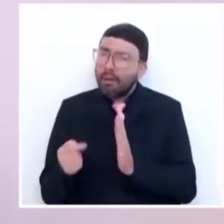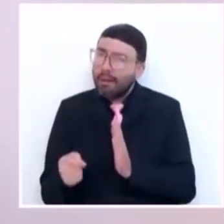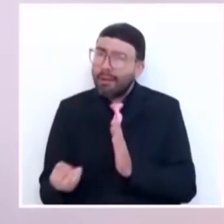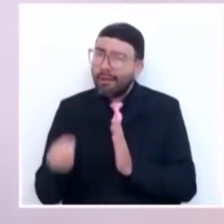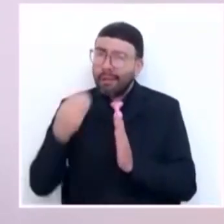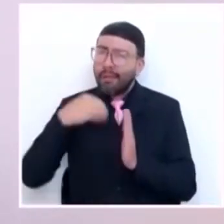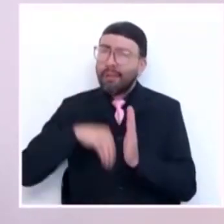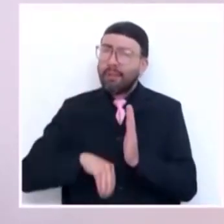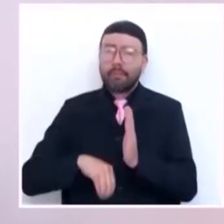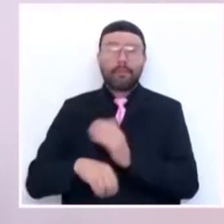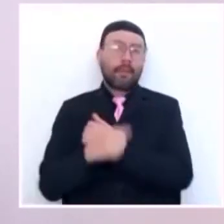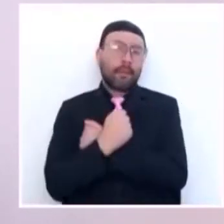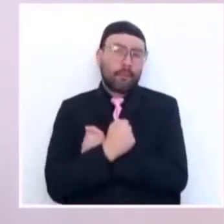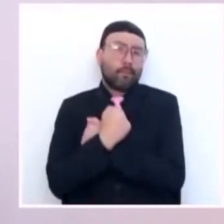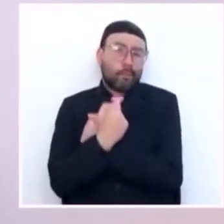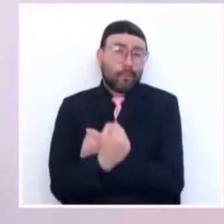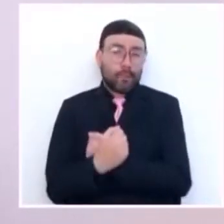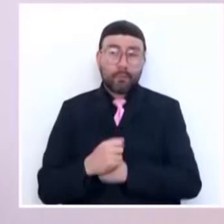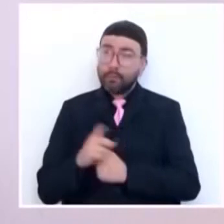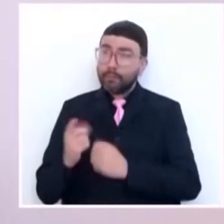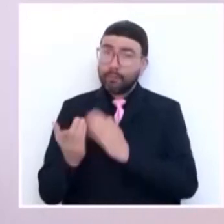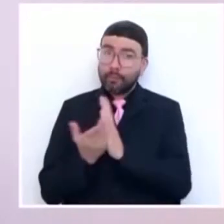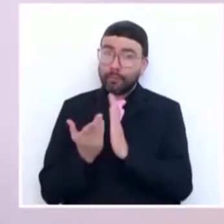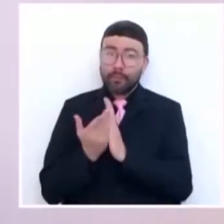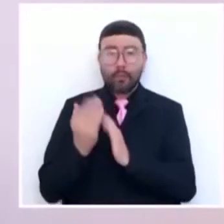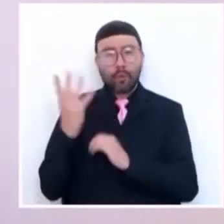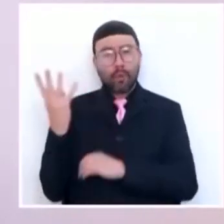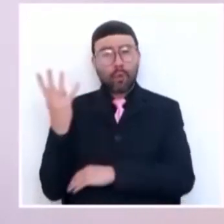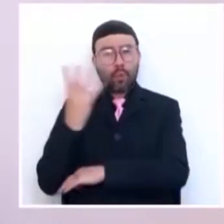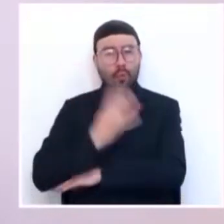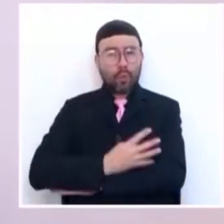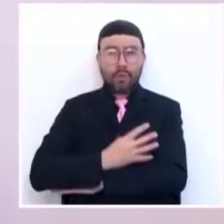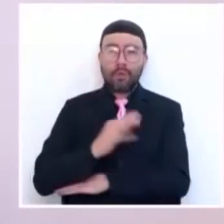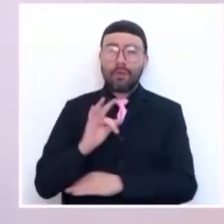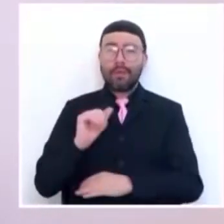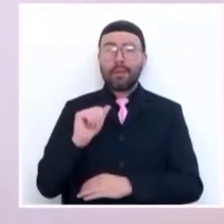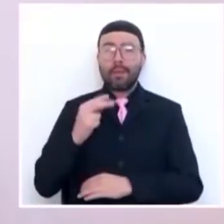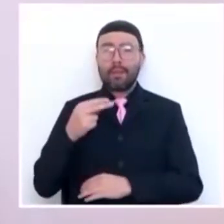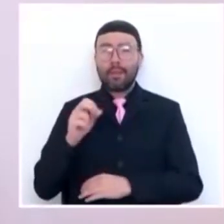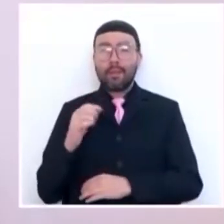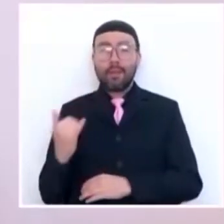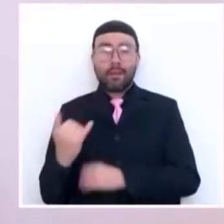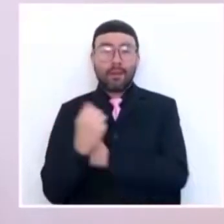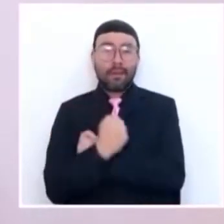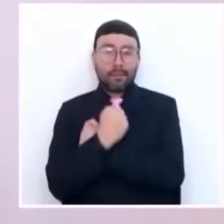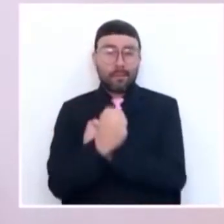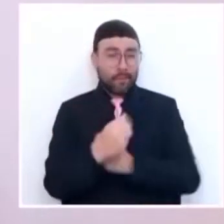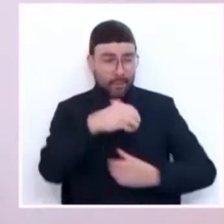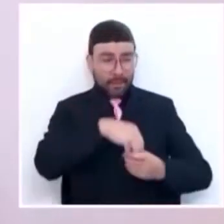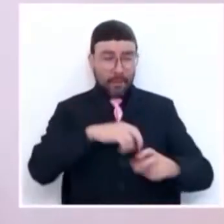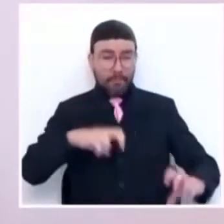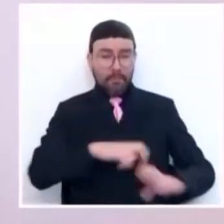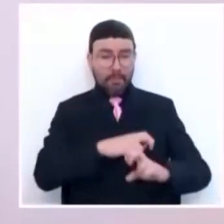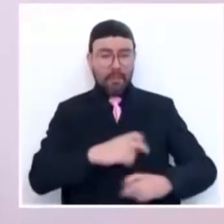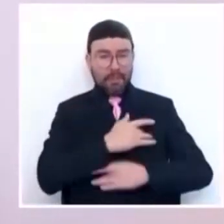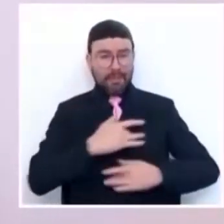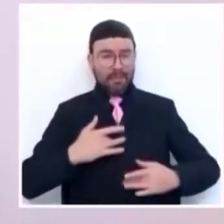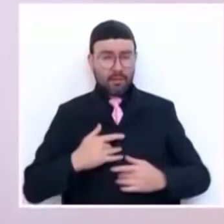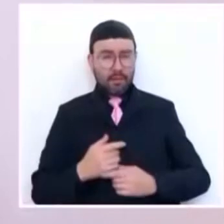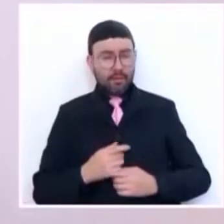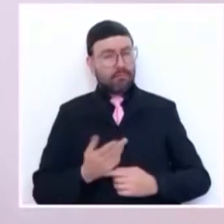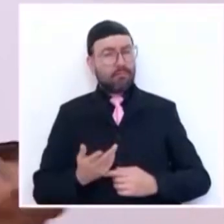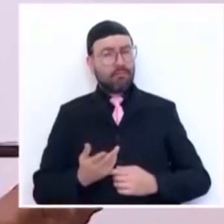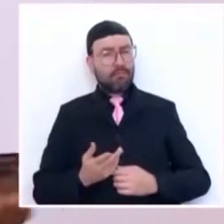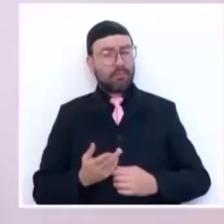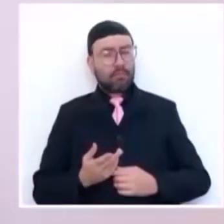es el amor. Están estudiando 4 días el Tao del Amor, ahí en el Parque de la Salud. Y la gente dirá, pero